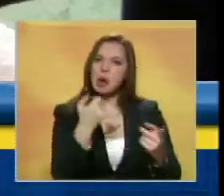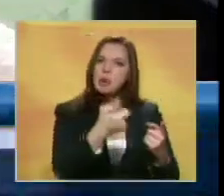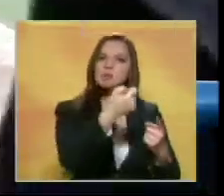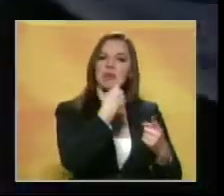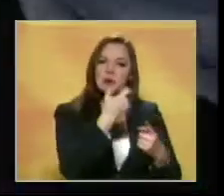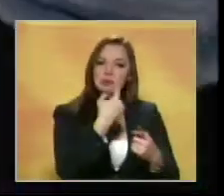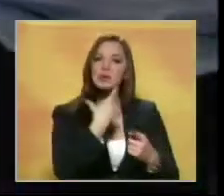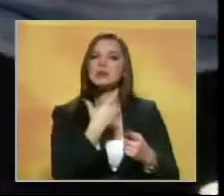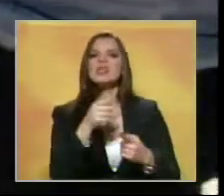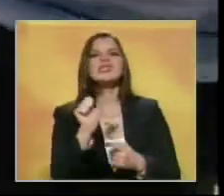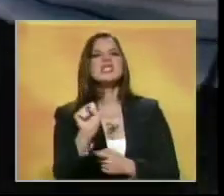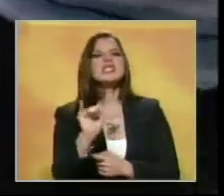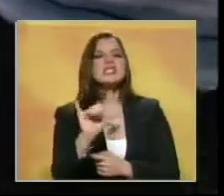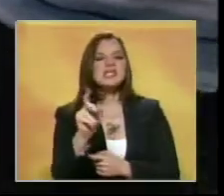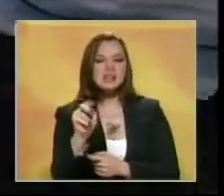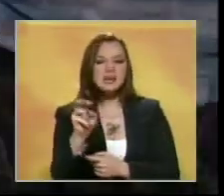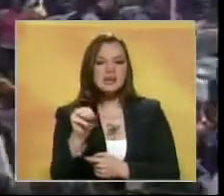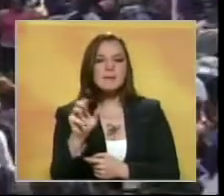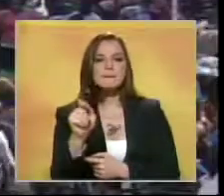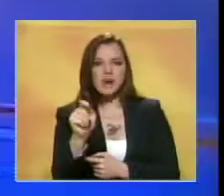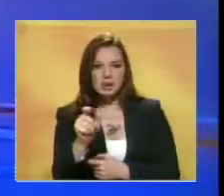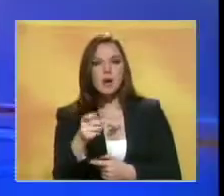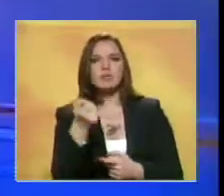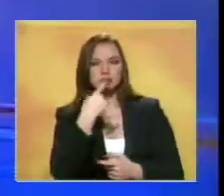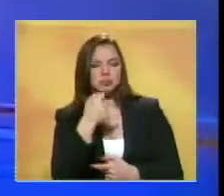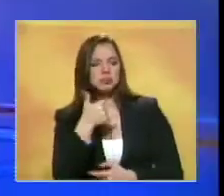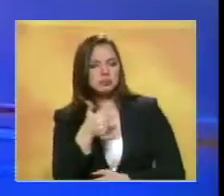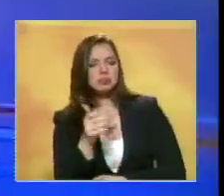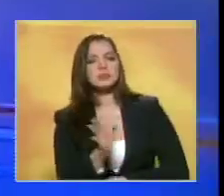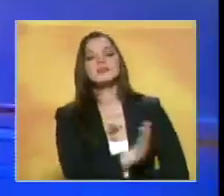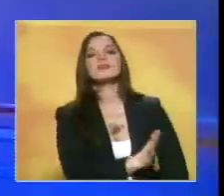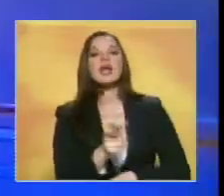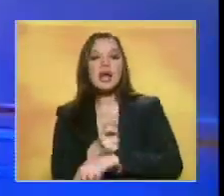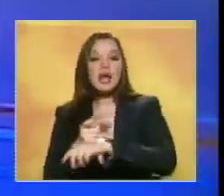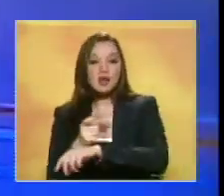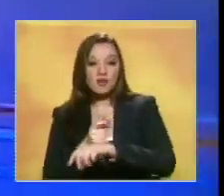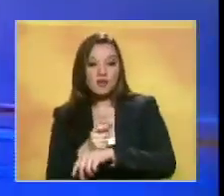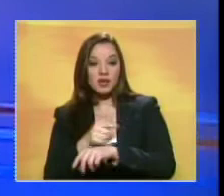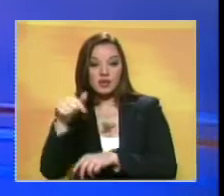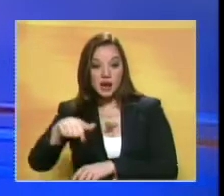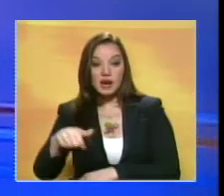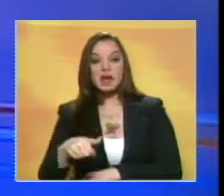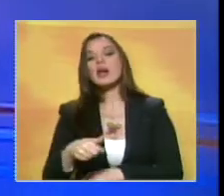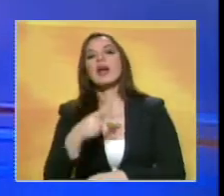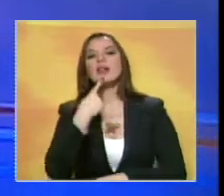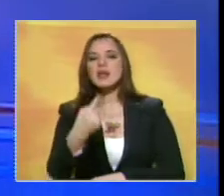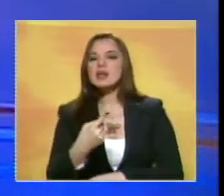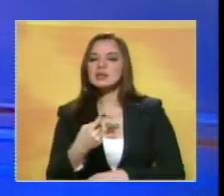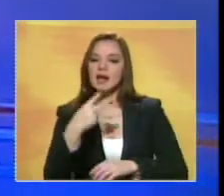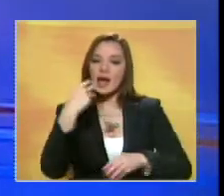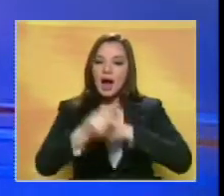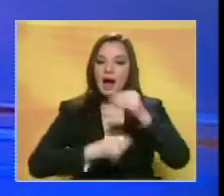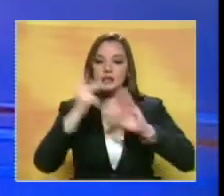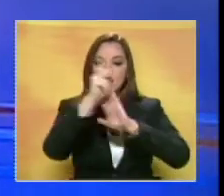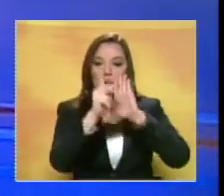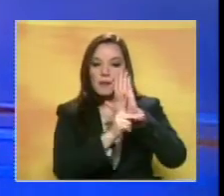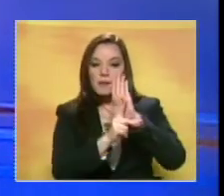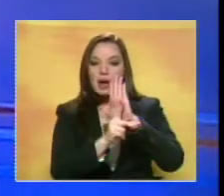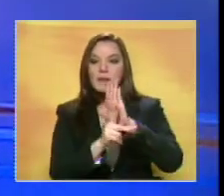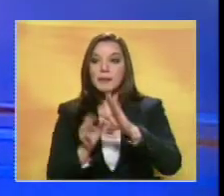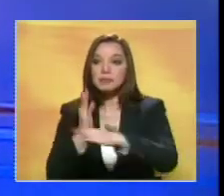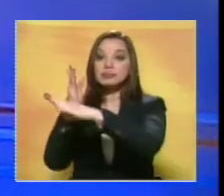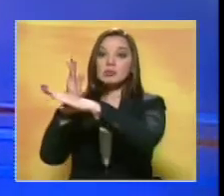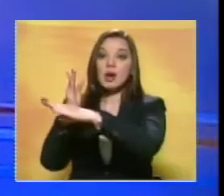Zimap, un fármaco experimental. El Gobierno Nacional informó que adelanta un plan de contingencia y prevención para evitar